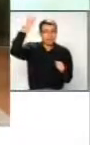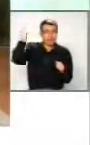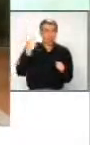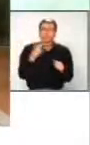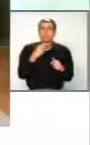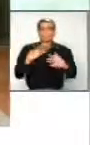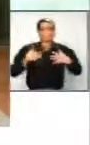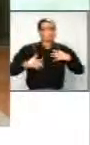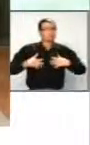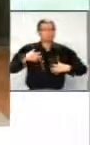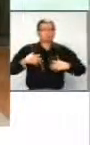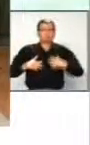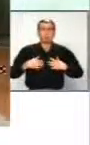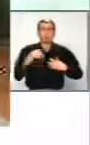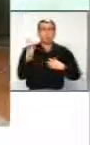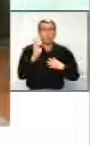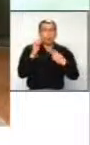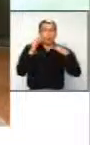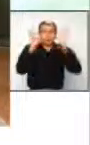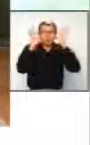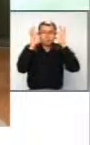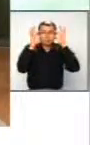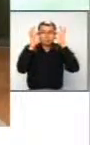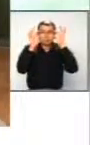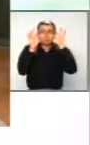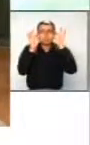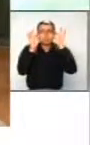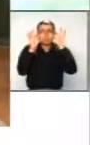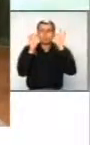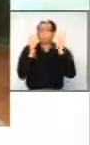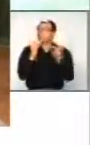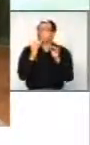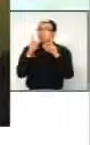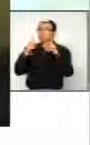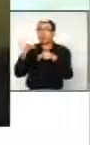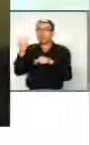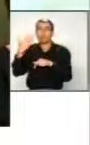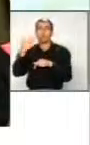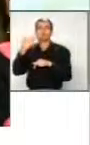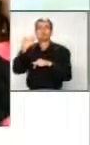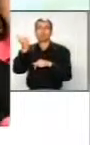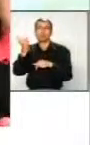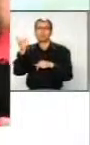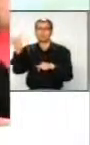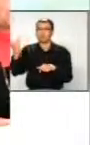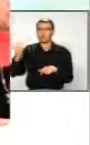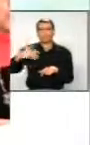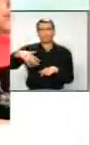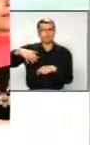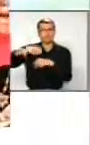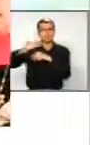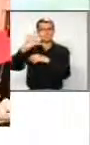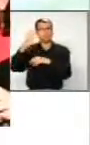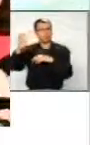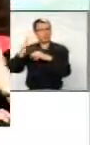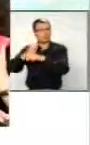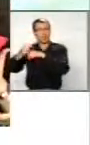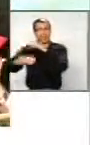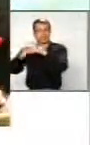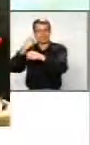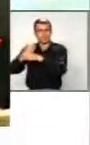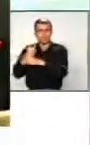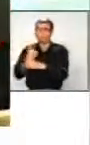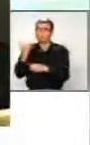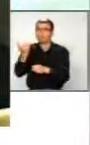en un choque. Y vemos las famosas cuchibarbies. Sí. Las señoras de 50 años,